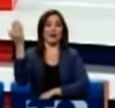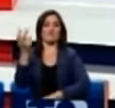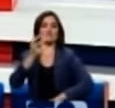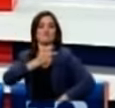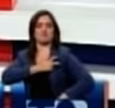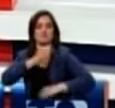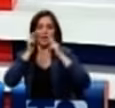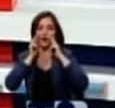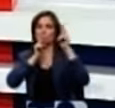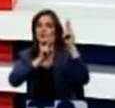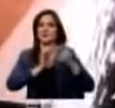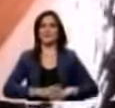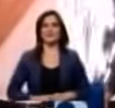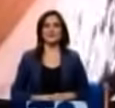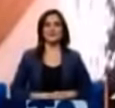ciudad.